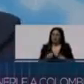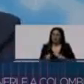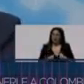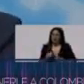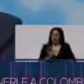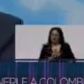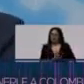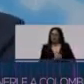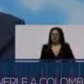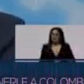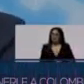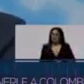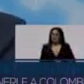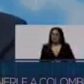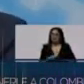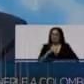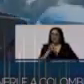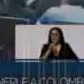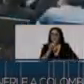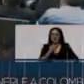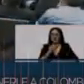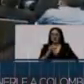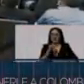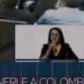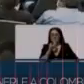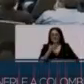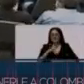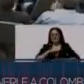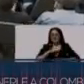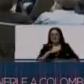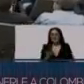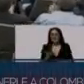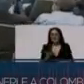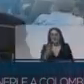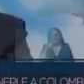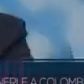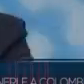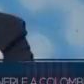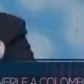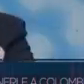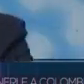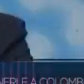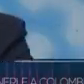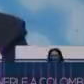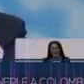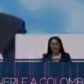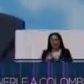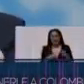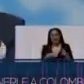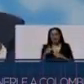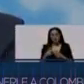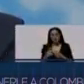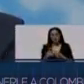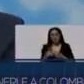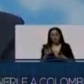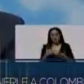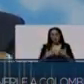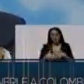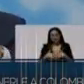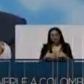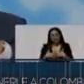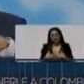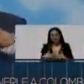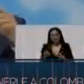en primer lugar el caso de Irán. Los ayatolás de Irán que parecían absolutamente invencibles, los